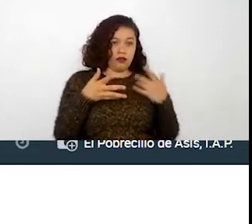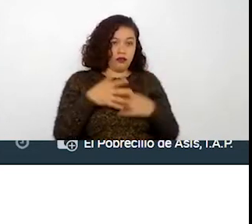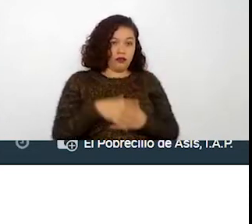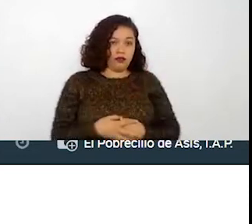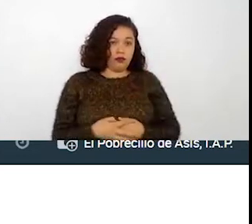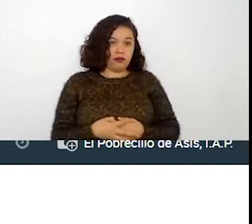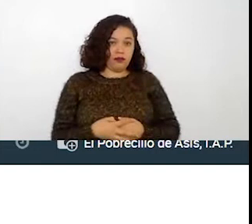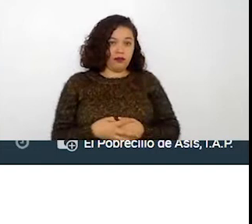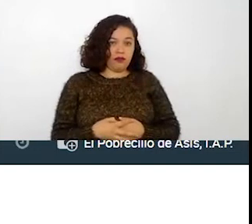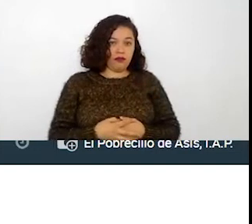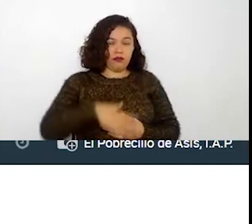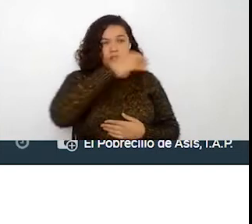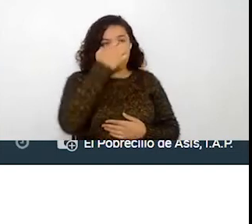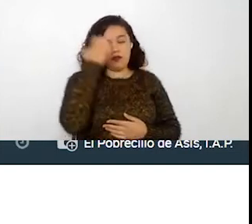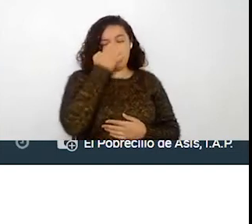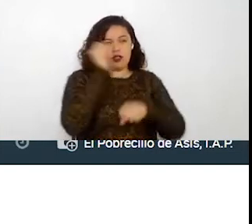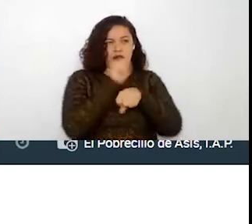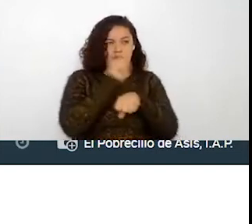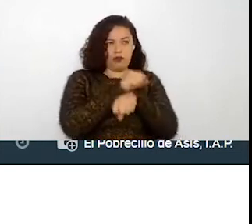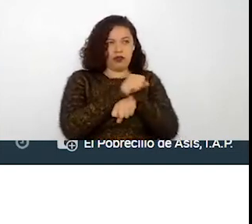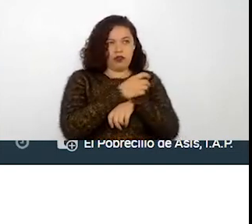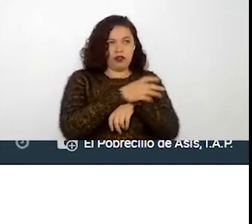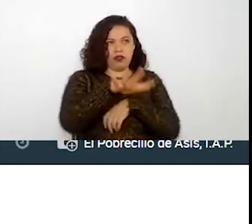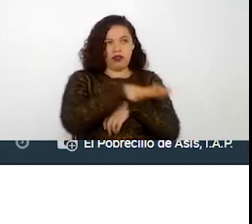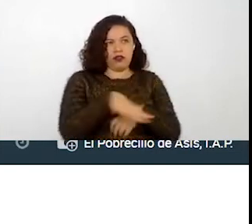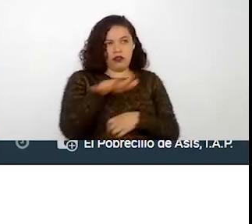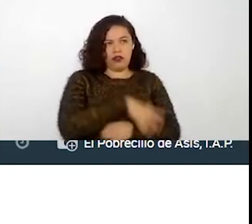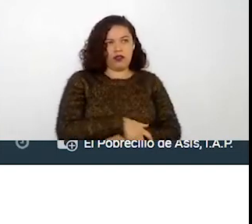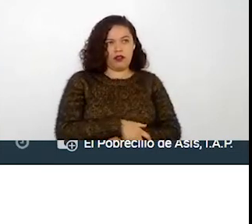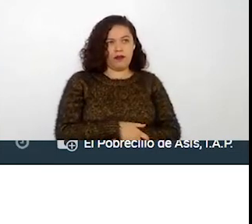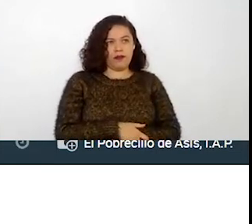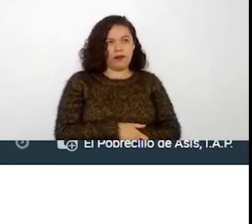de una escuela secundaria es una población este